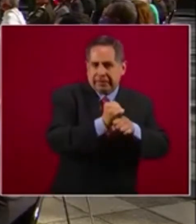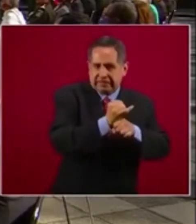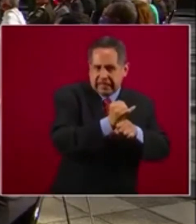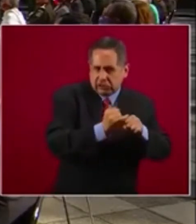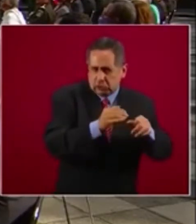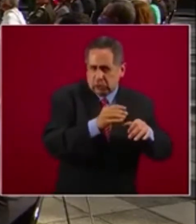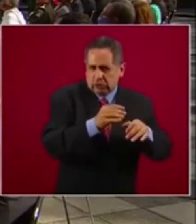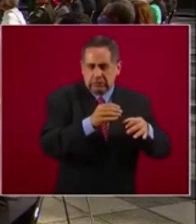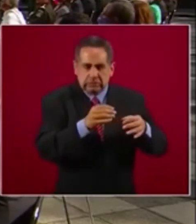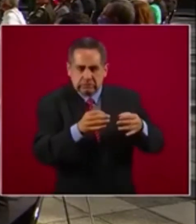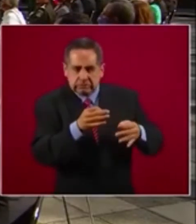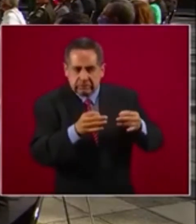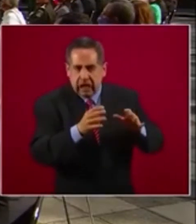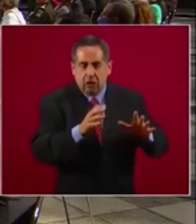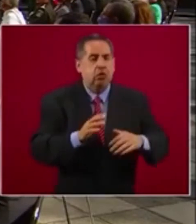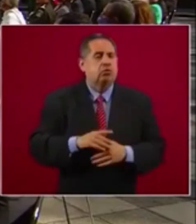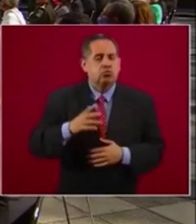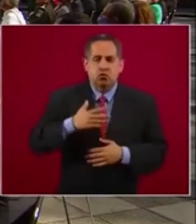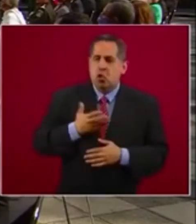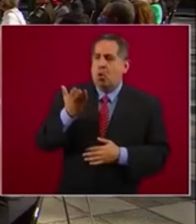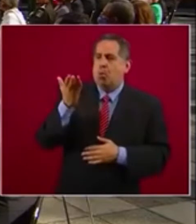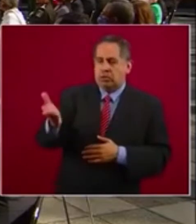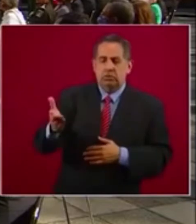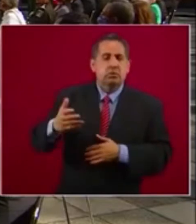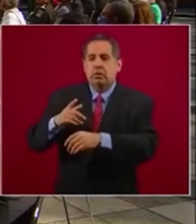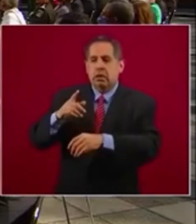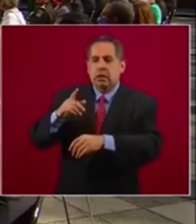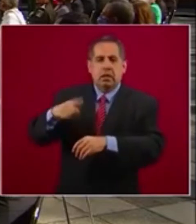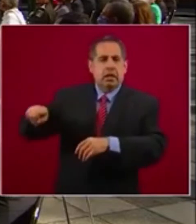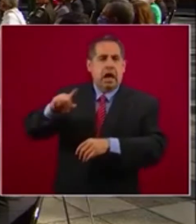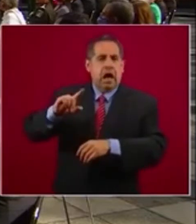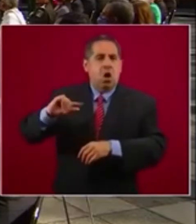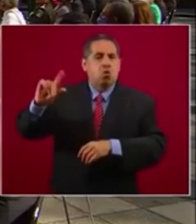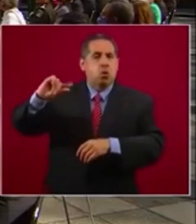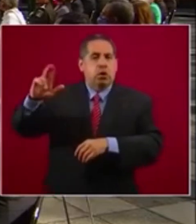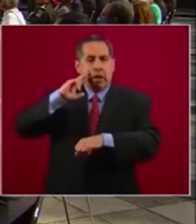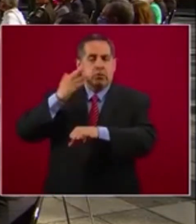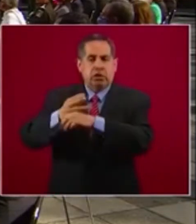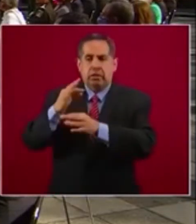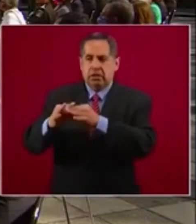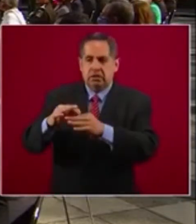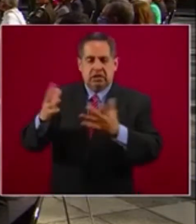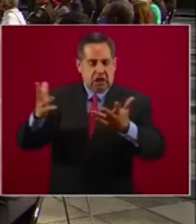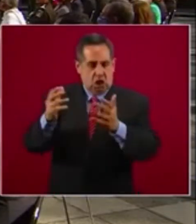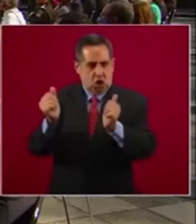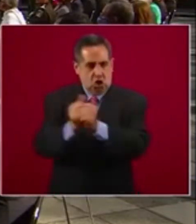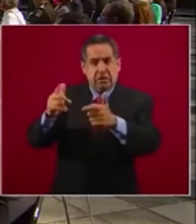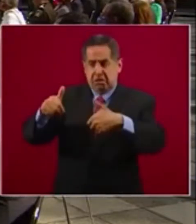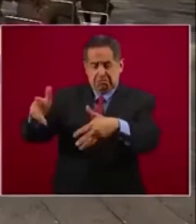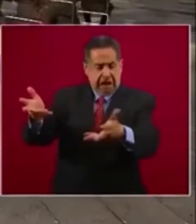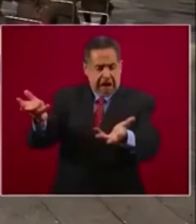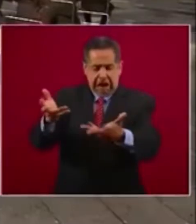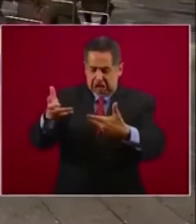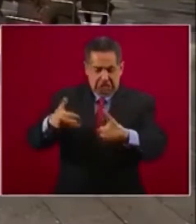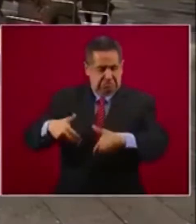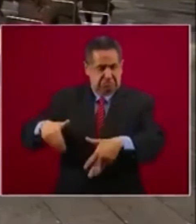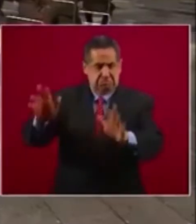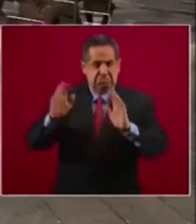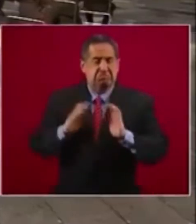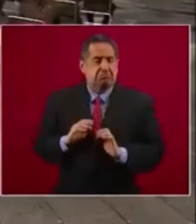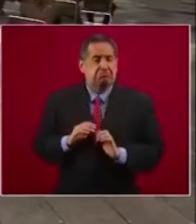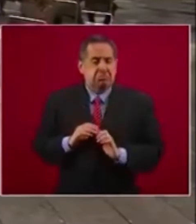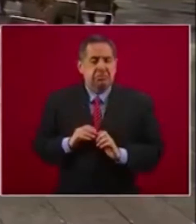propuesto que las autoridades responsables de salud en el asunto con absoluta libertad y que de ser